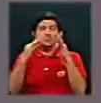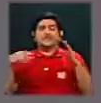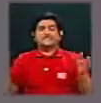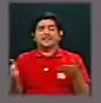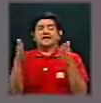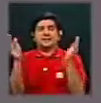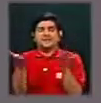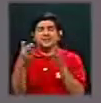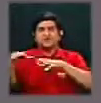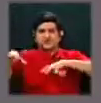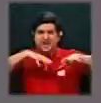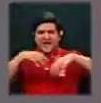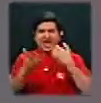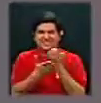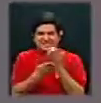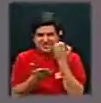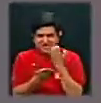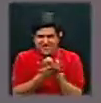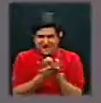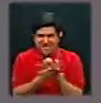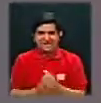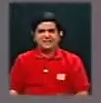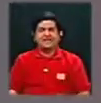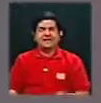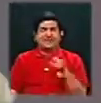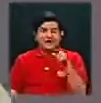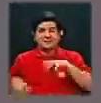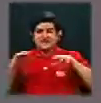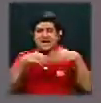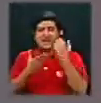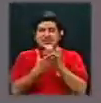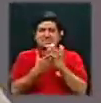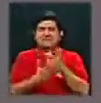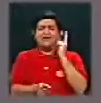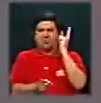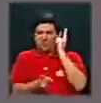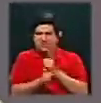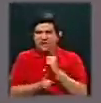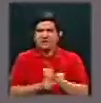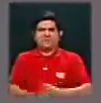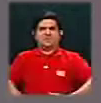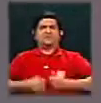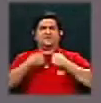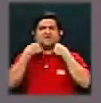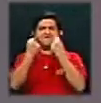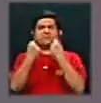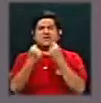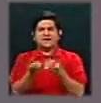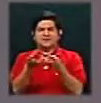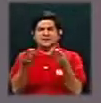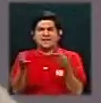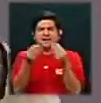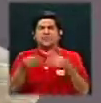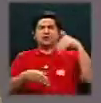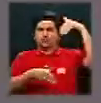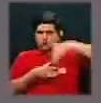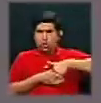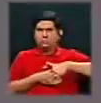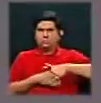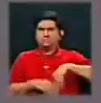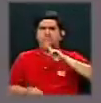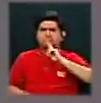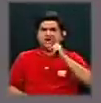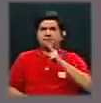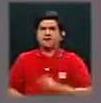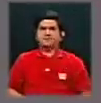por impulsar actividades económicas, que sean actividades económicas que efectivamente fortalezcan los tejidos productivos internos, que